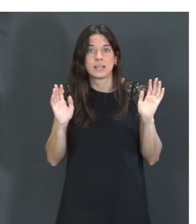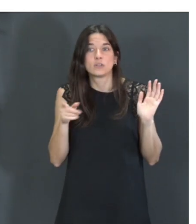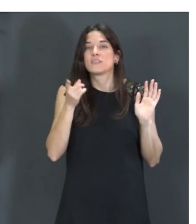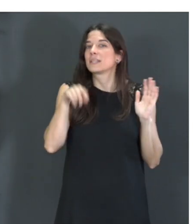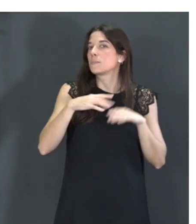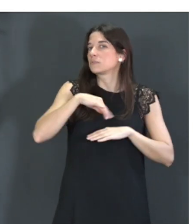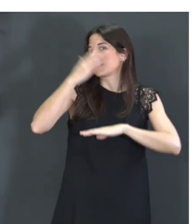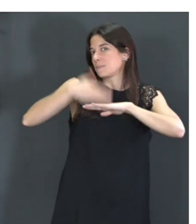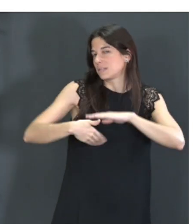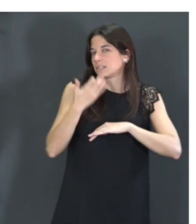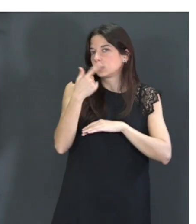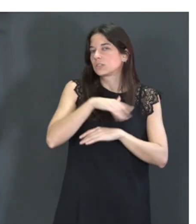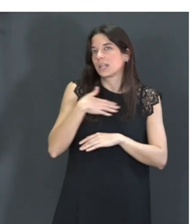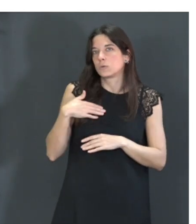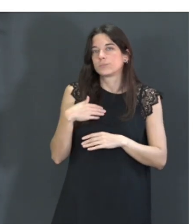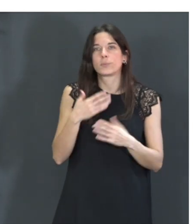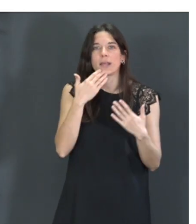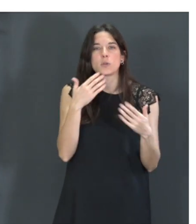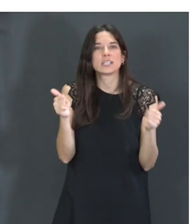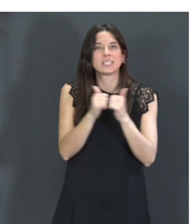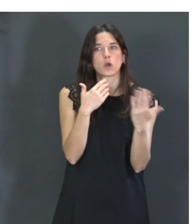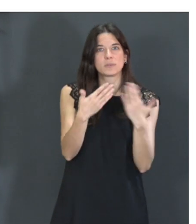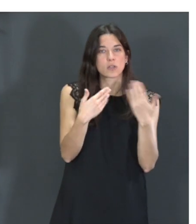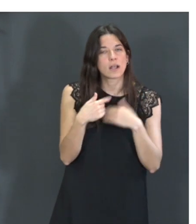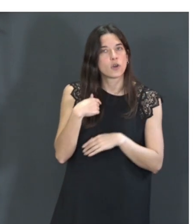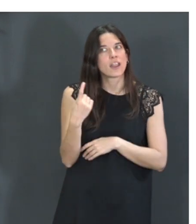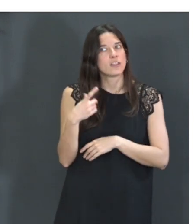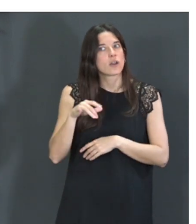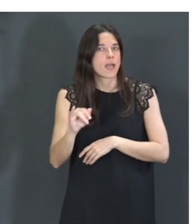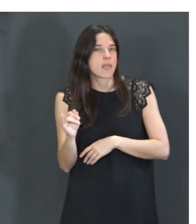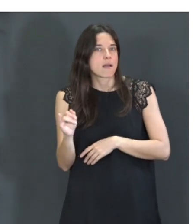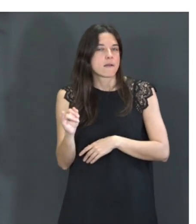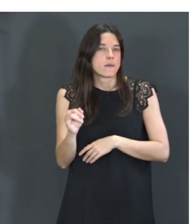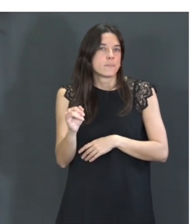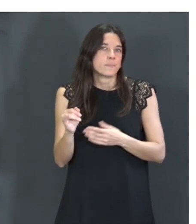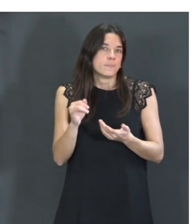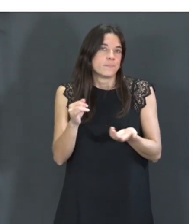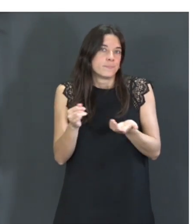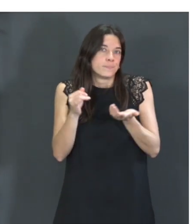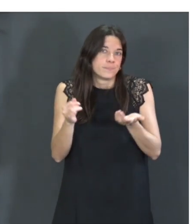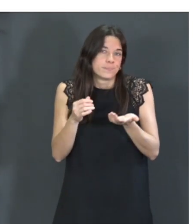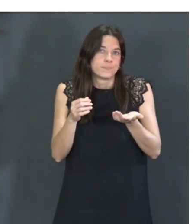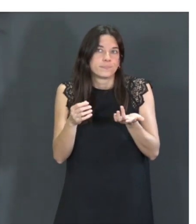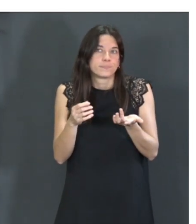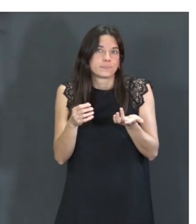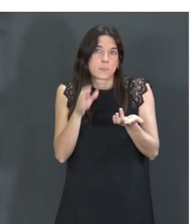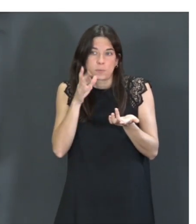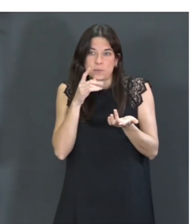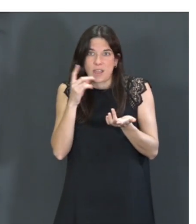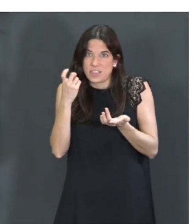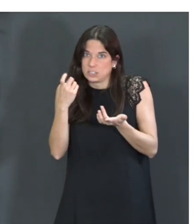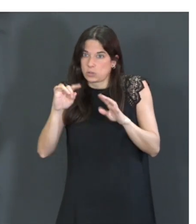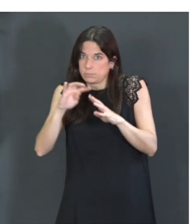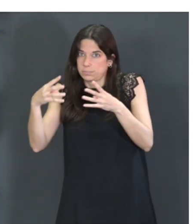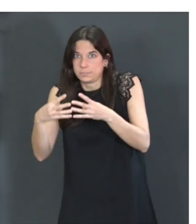un asistente conversacional, pues necesitas que tenga por la computación, pues no la hacen in situ. Ese es